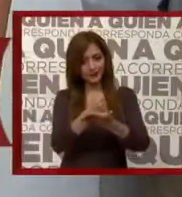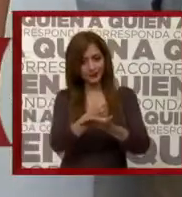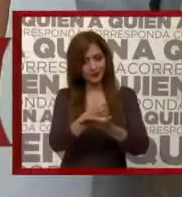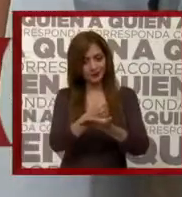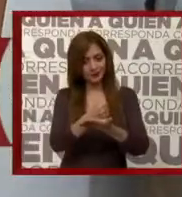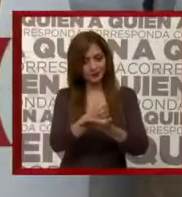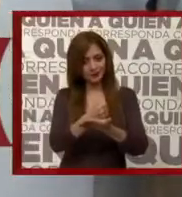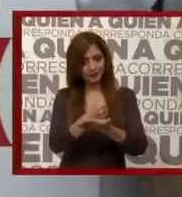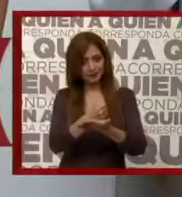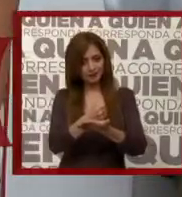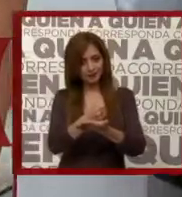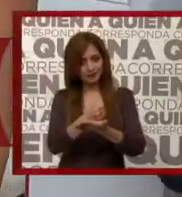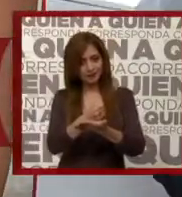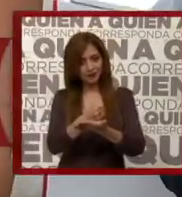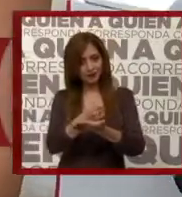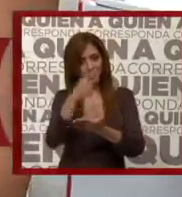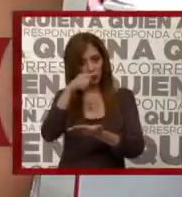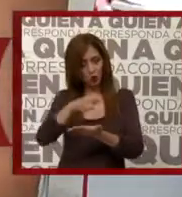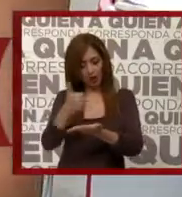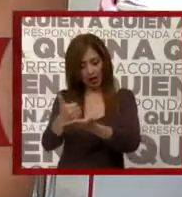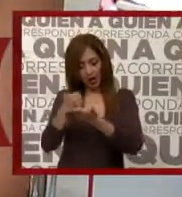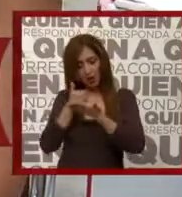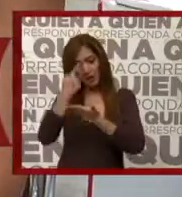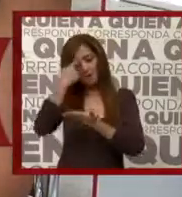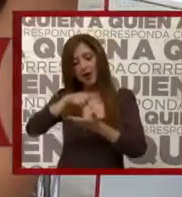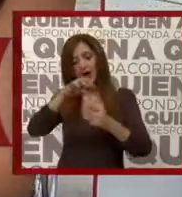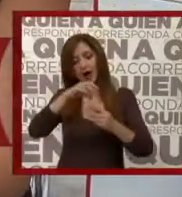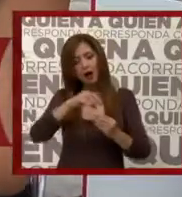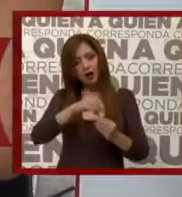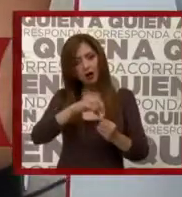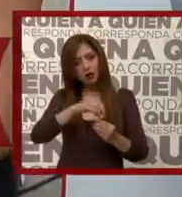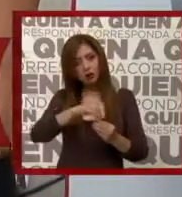Y ustedes me mandaron